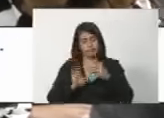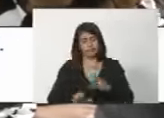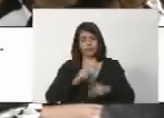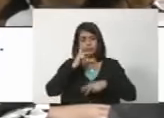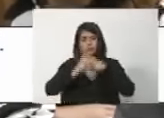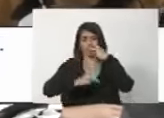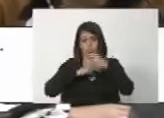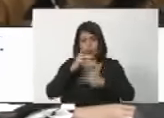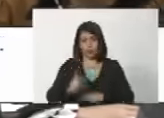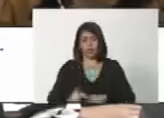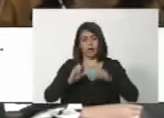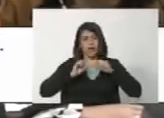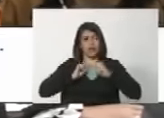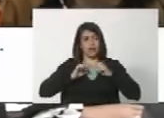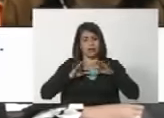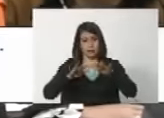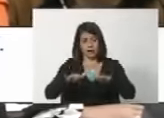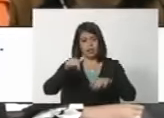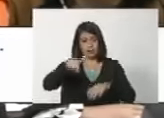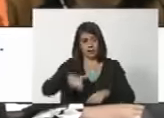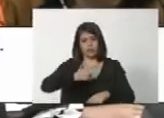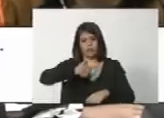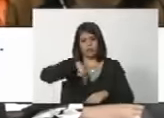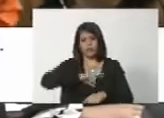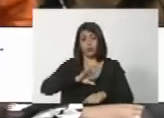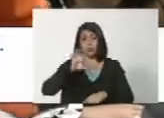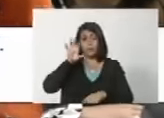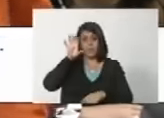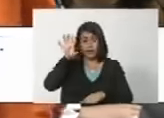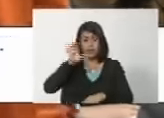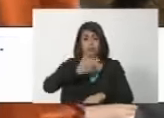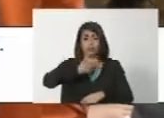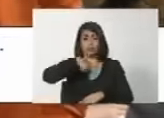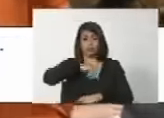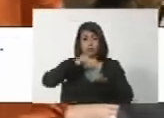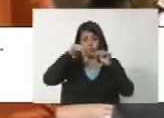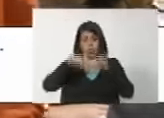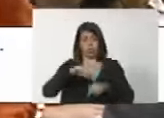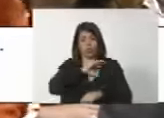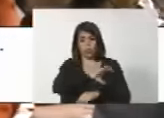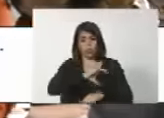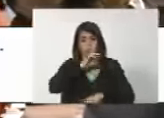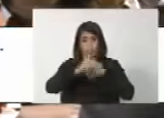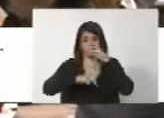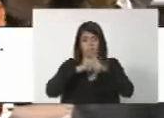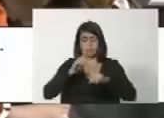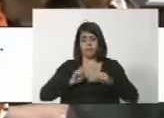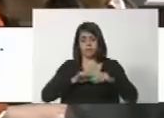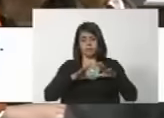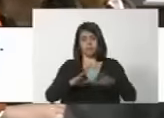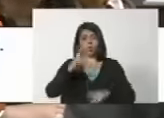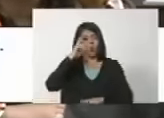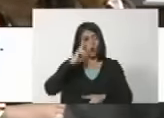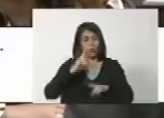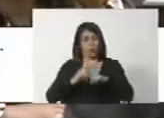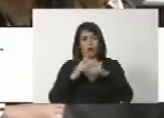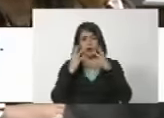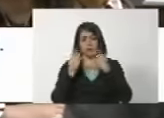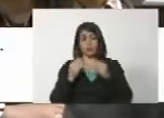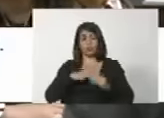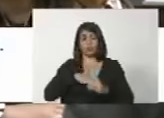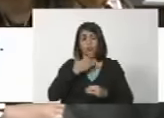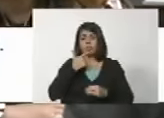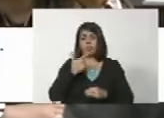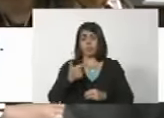la política exterior de nuestro país. Así que para nosotros de la Comisión de Política Exterior nos honra muchísimo